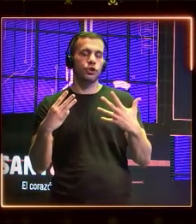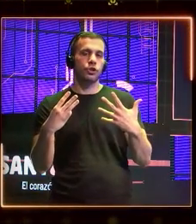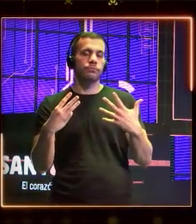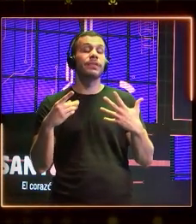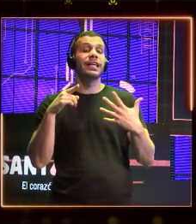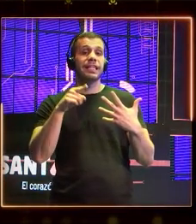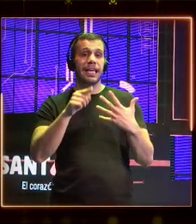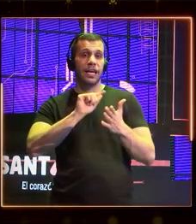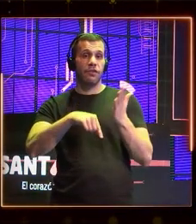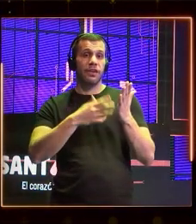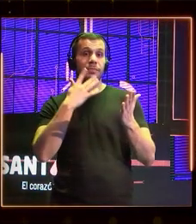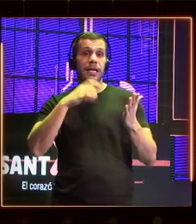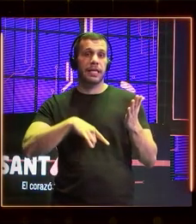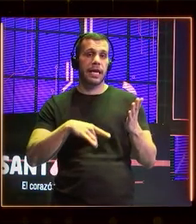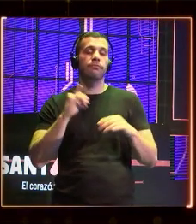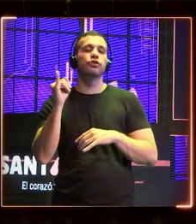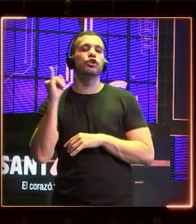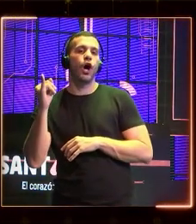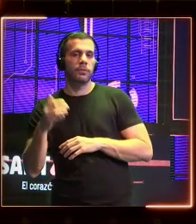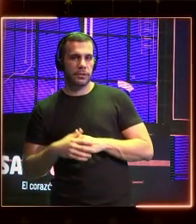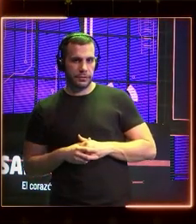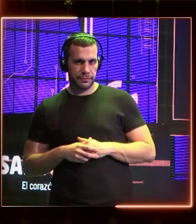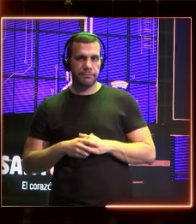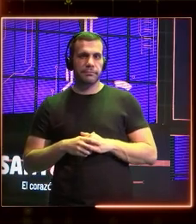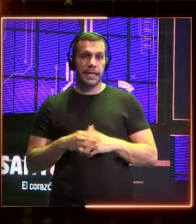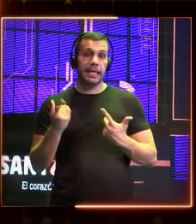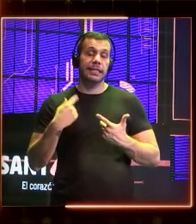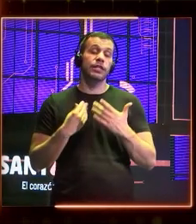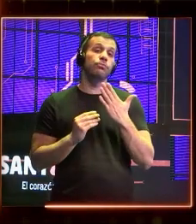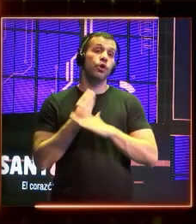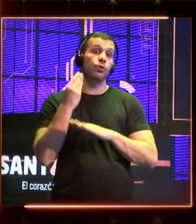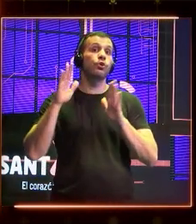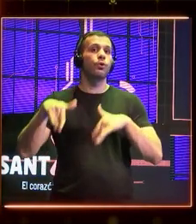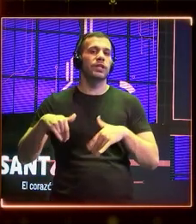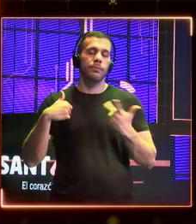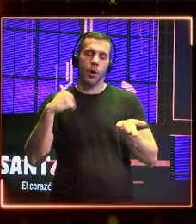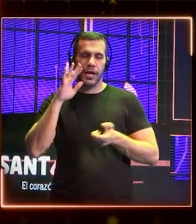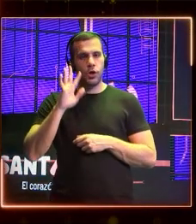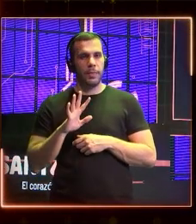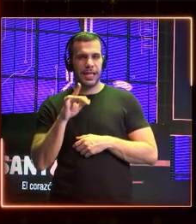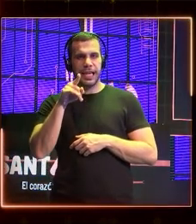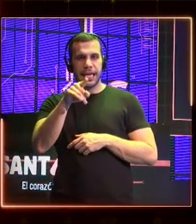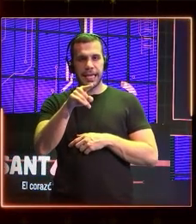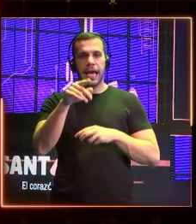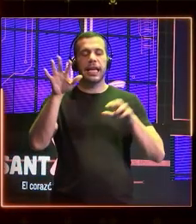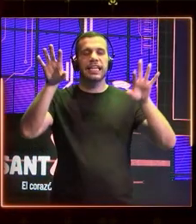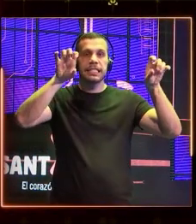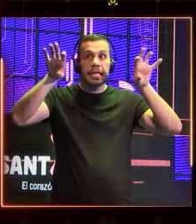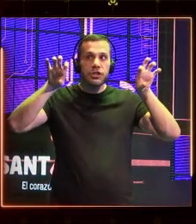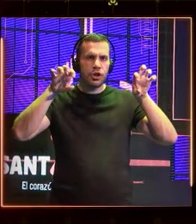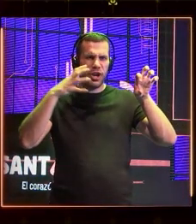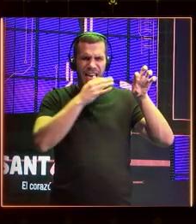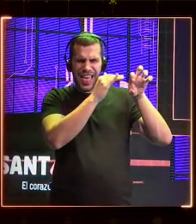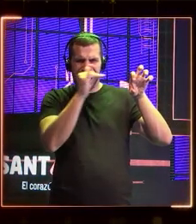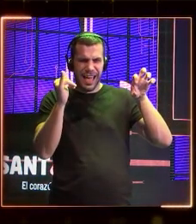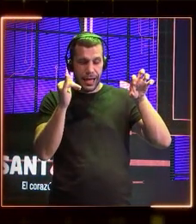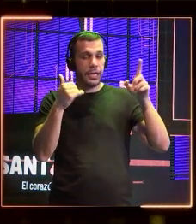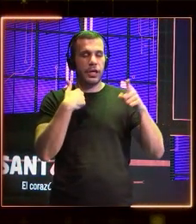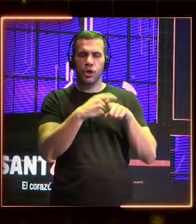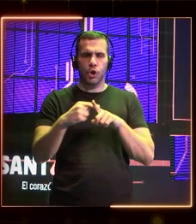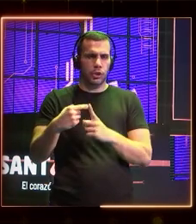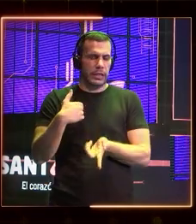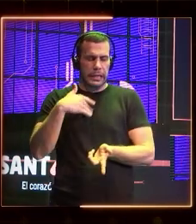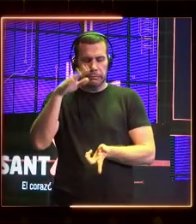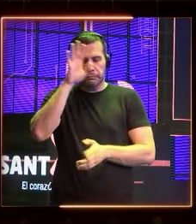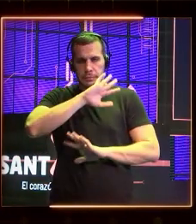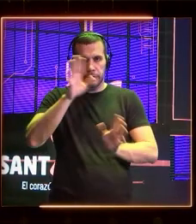último producto de Steve Jobs aunque no lo parezca Y tiene tantos sensores Y es capaz de tantas cosas puede hacer cosas increíbles os acordáis del memoji que